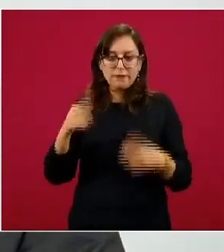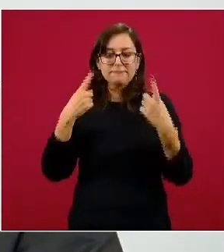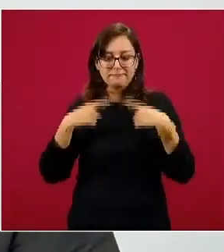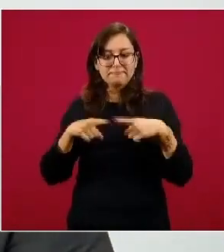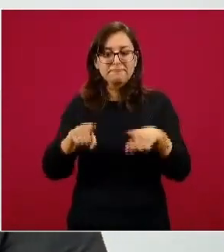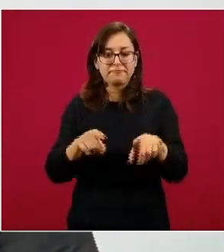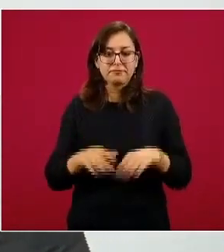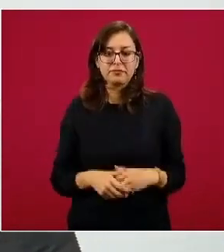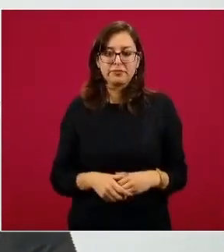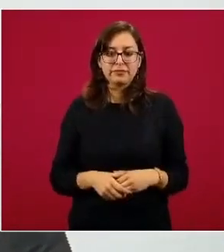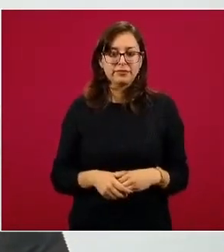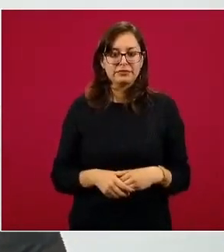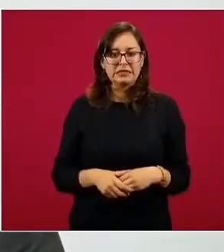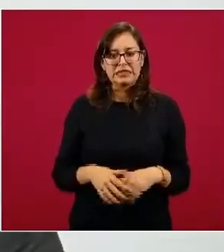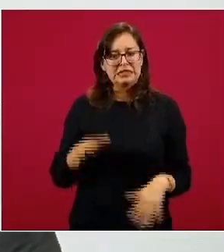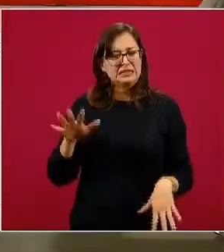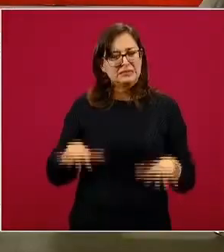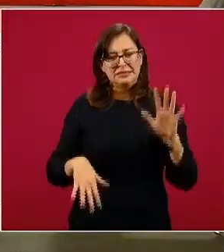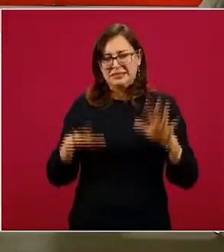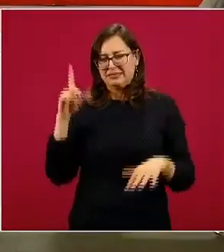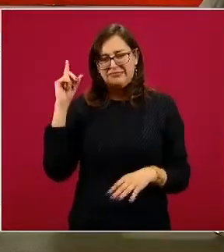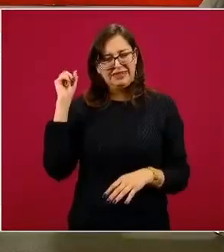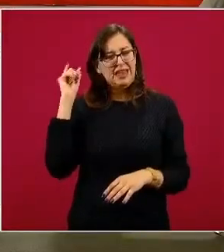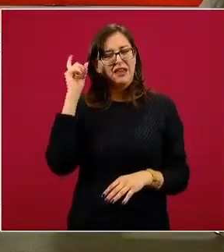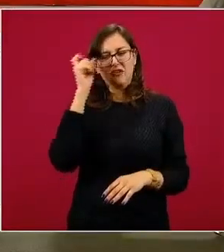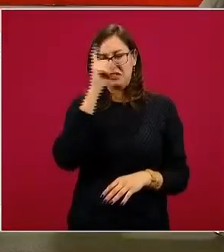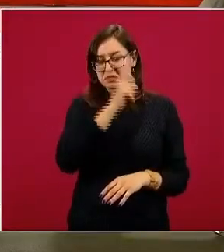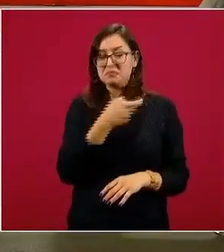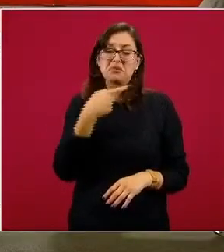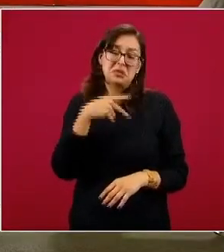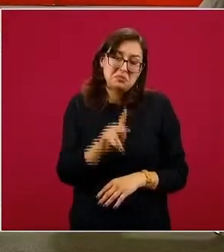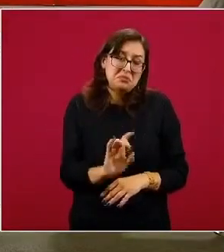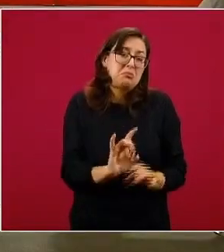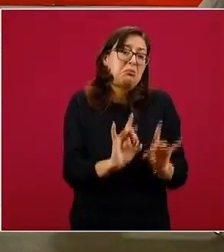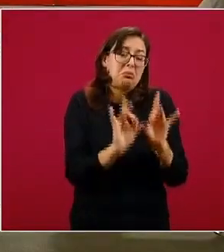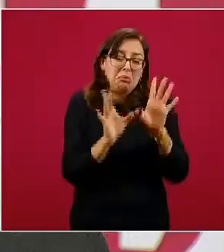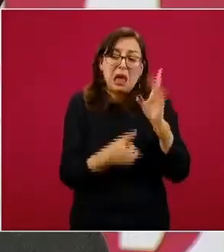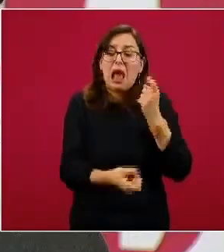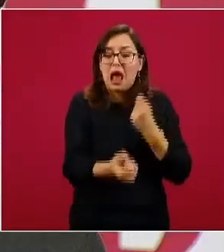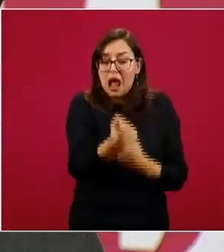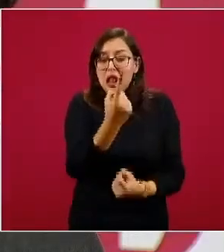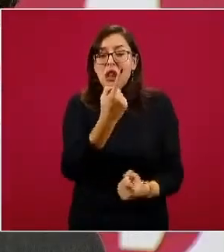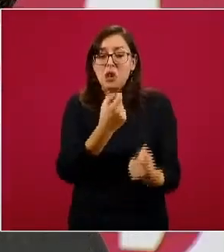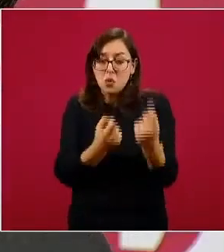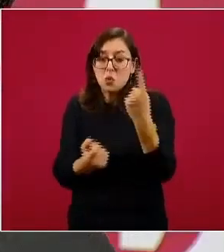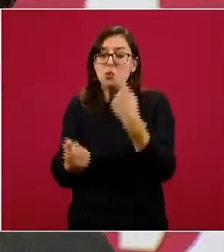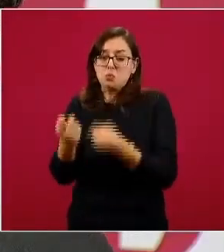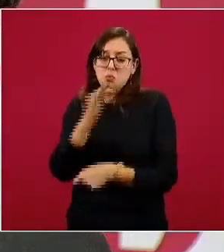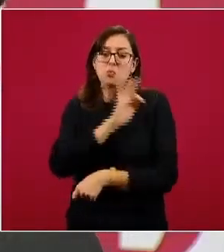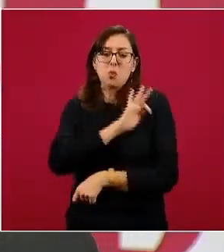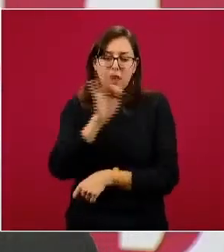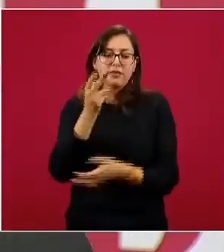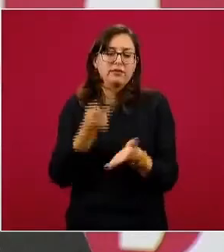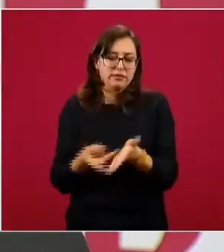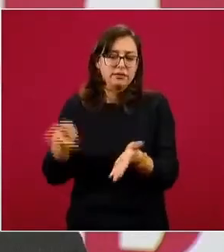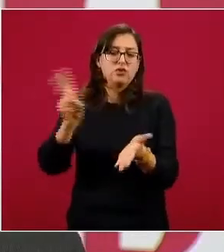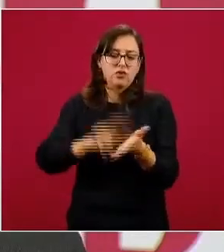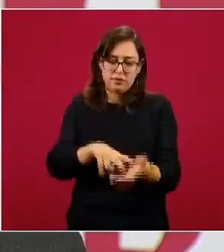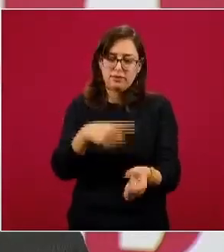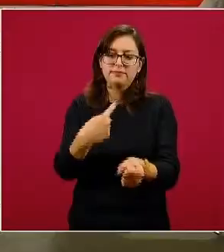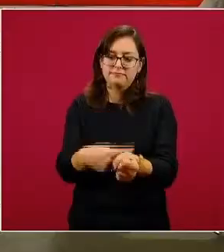tiempo. Es relativamente improbable, pero habrá un porcentaje de personas que pudieran tener las